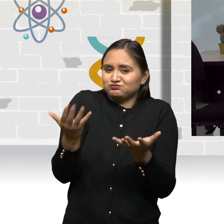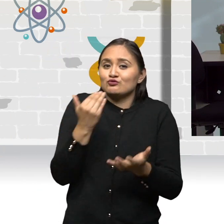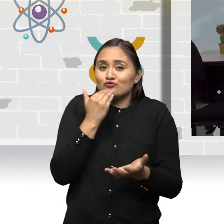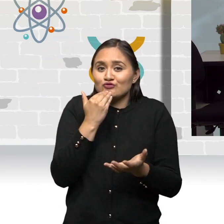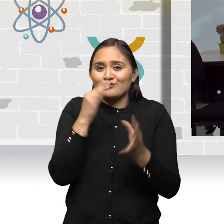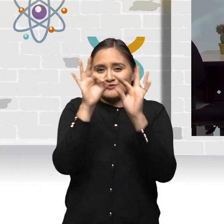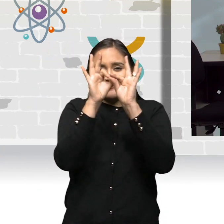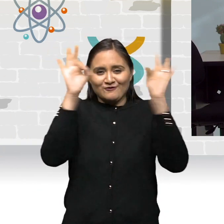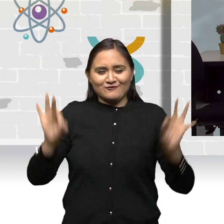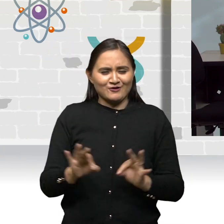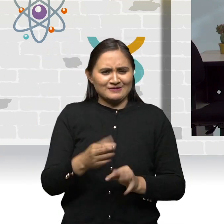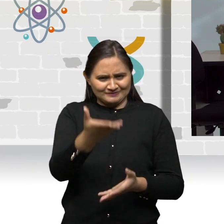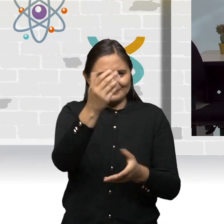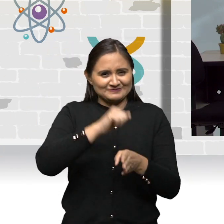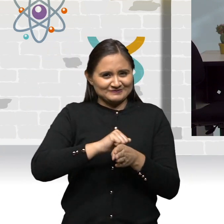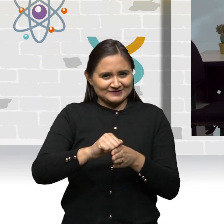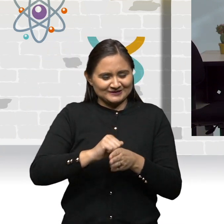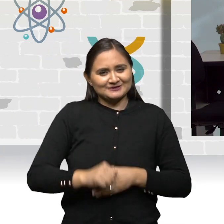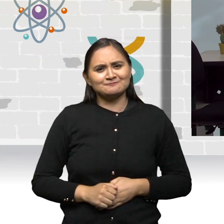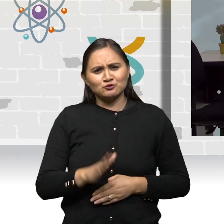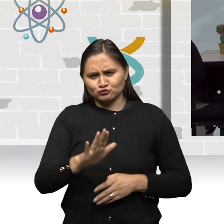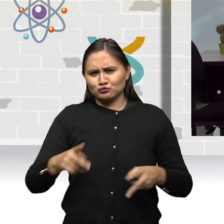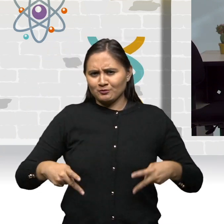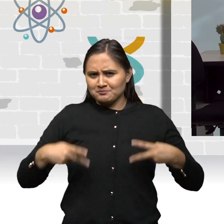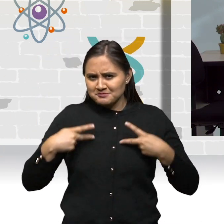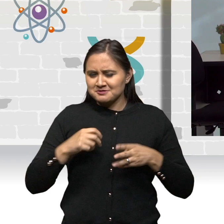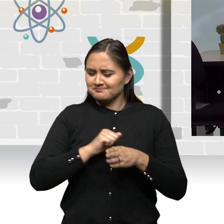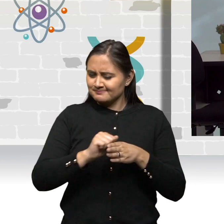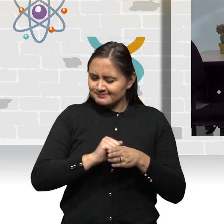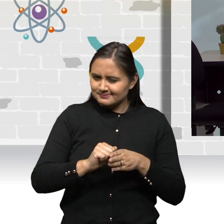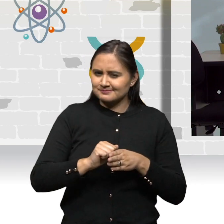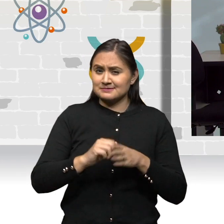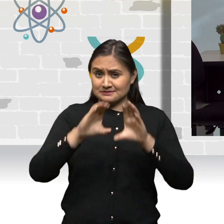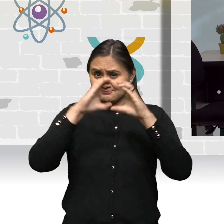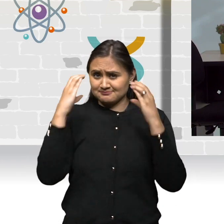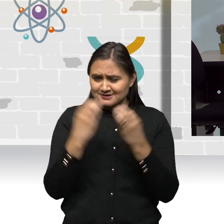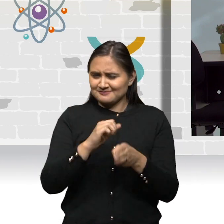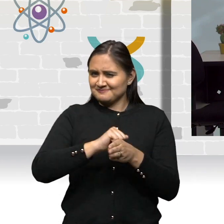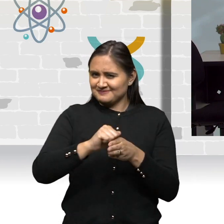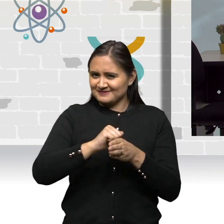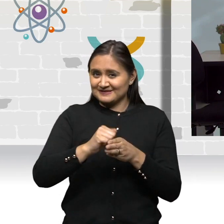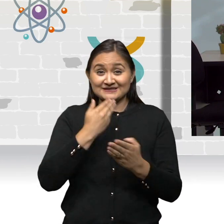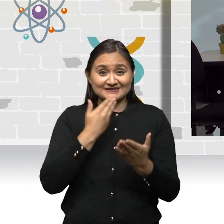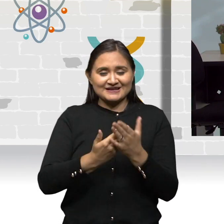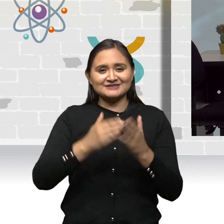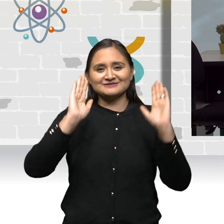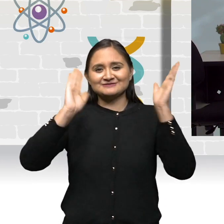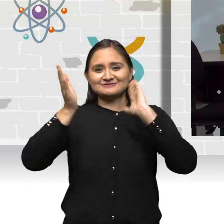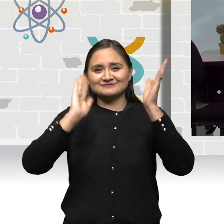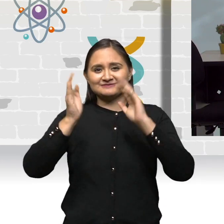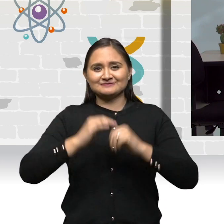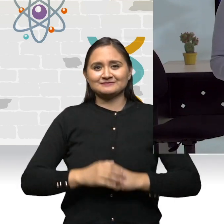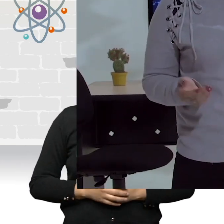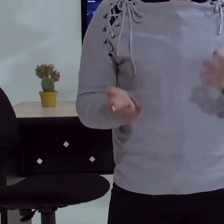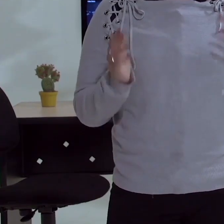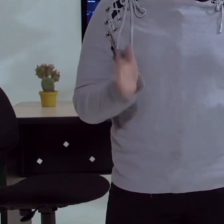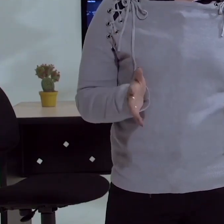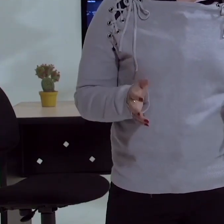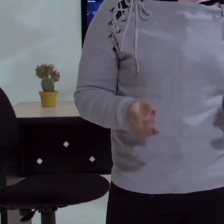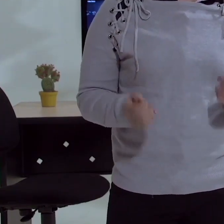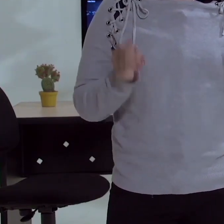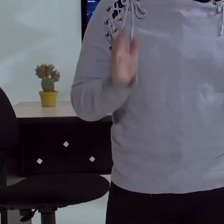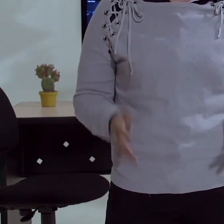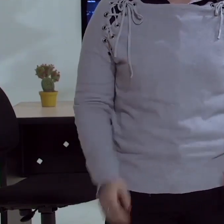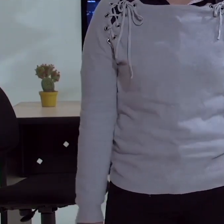volumen es igual a la cantidad de gas por la constante por la temperatura. Esta ecuación la podemos recordar mediante la frase